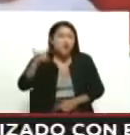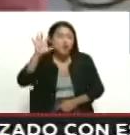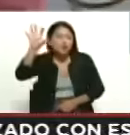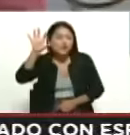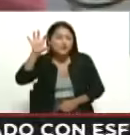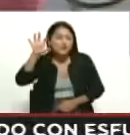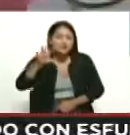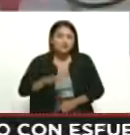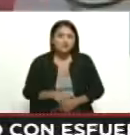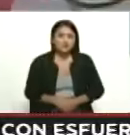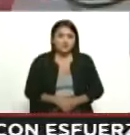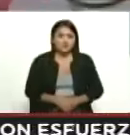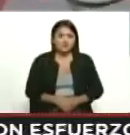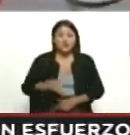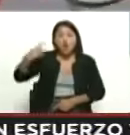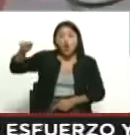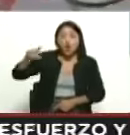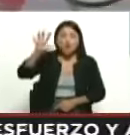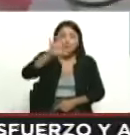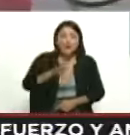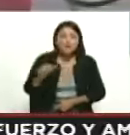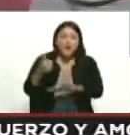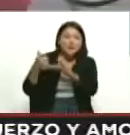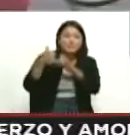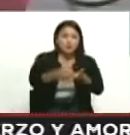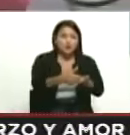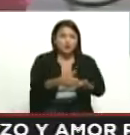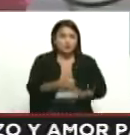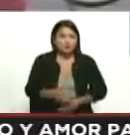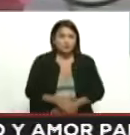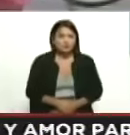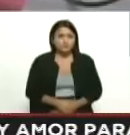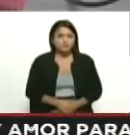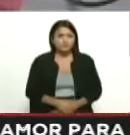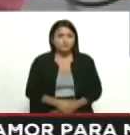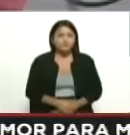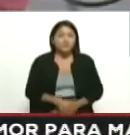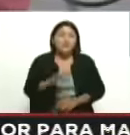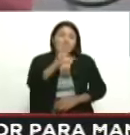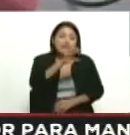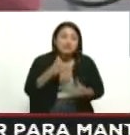extranjero, el resto de los países debía apoyar al agredido.